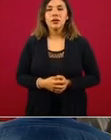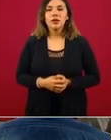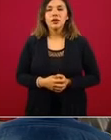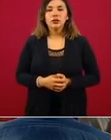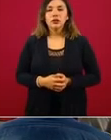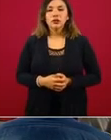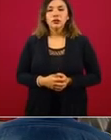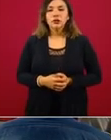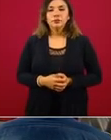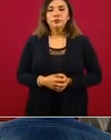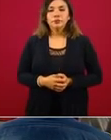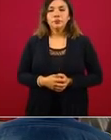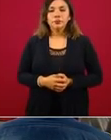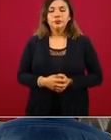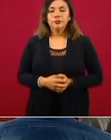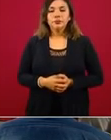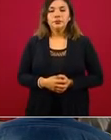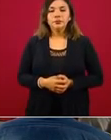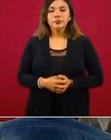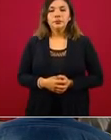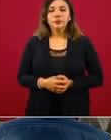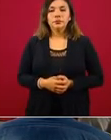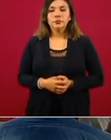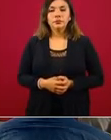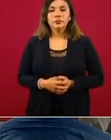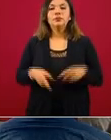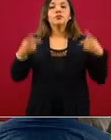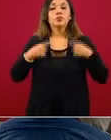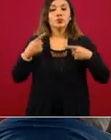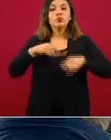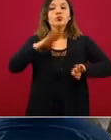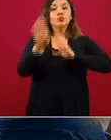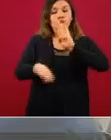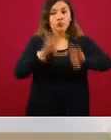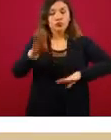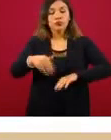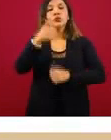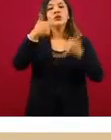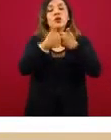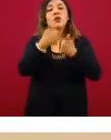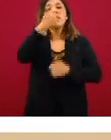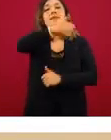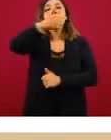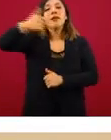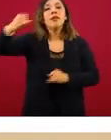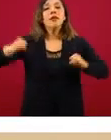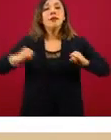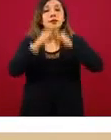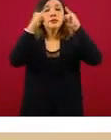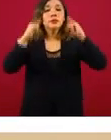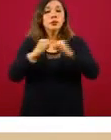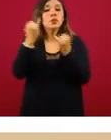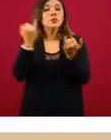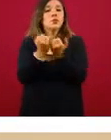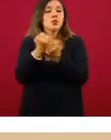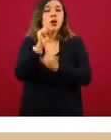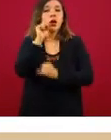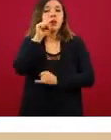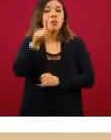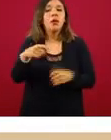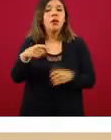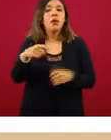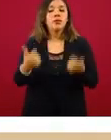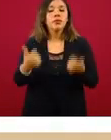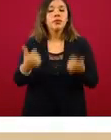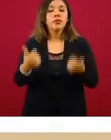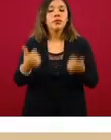que es precisamente también las defunciones como han ocurrido por institución. Esto también representa la institución en la